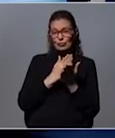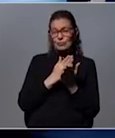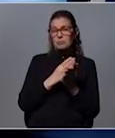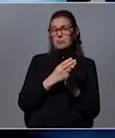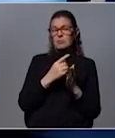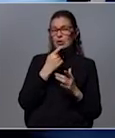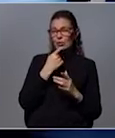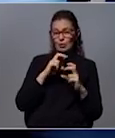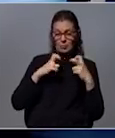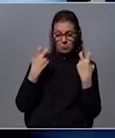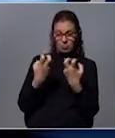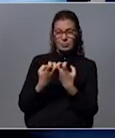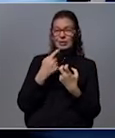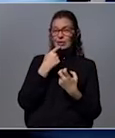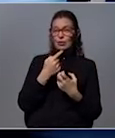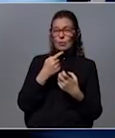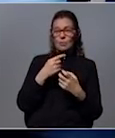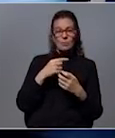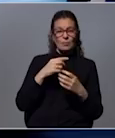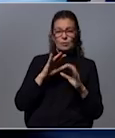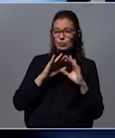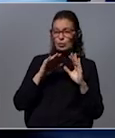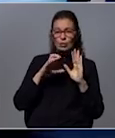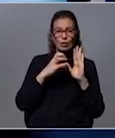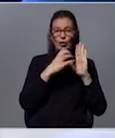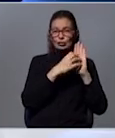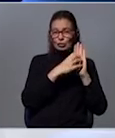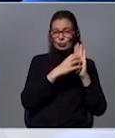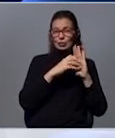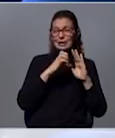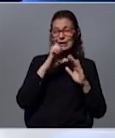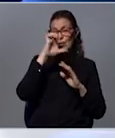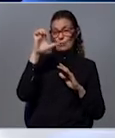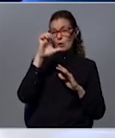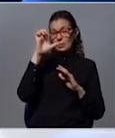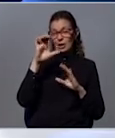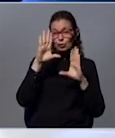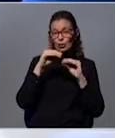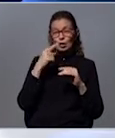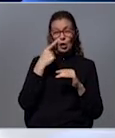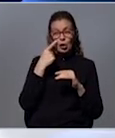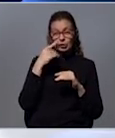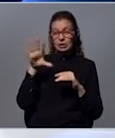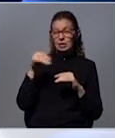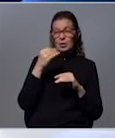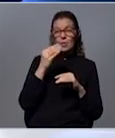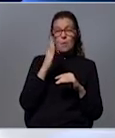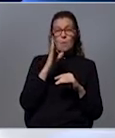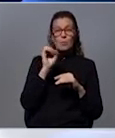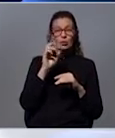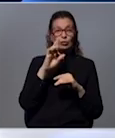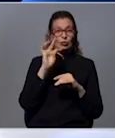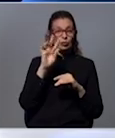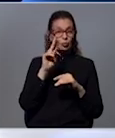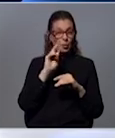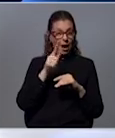mesa redonda dijo mira estuve revisando la mayor parte de las constituciones europeas y americanas y sólo encontré portugal con una disposición parecida del artículo 11